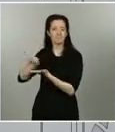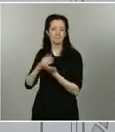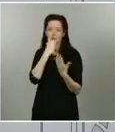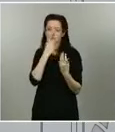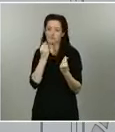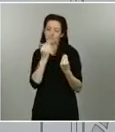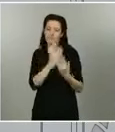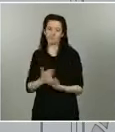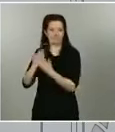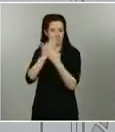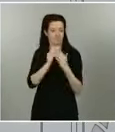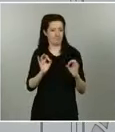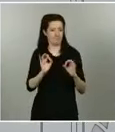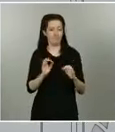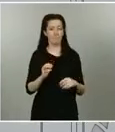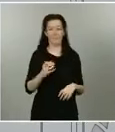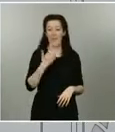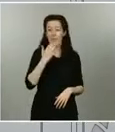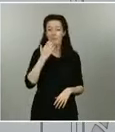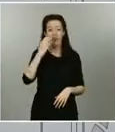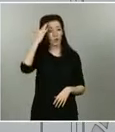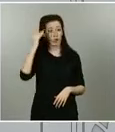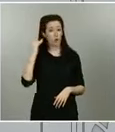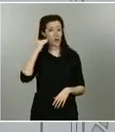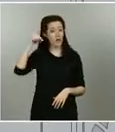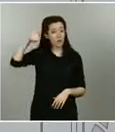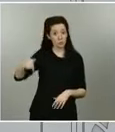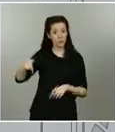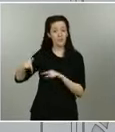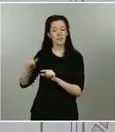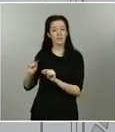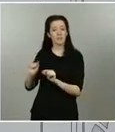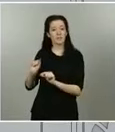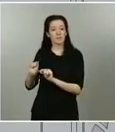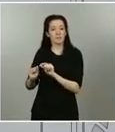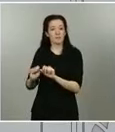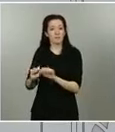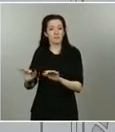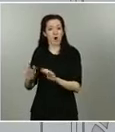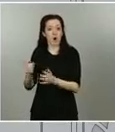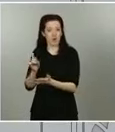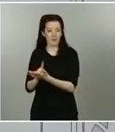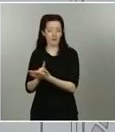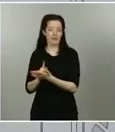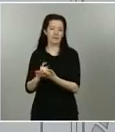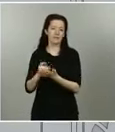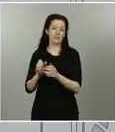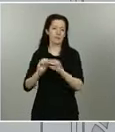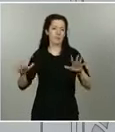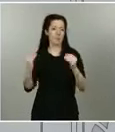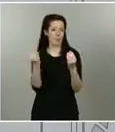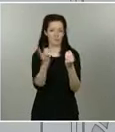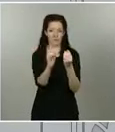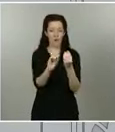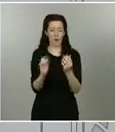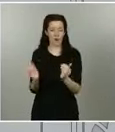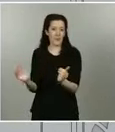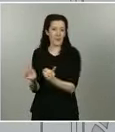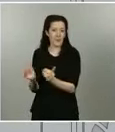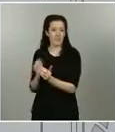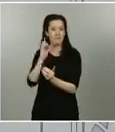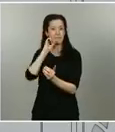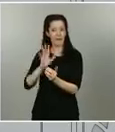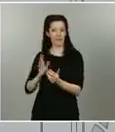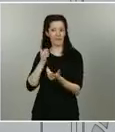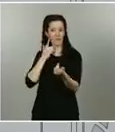se ha identificado en Corea del Sur, que si bien es pequeño y está en principio aparentemente en vías de control, sí que es cierto